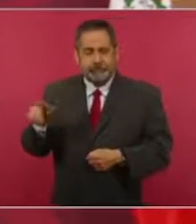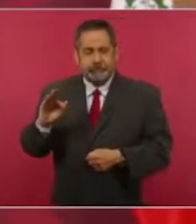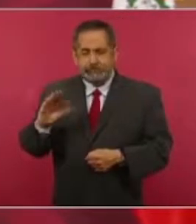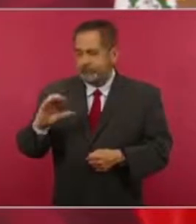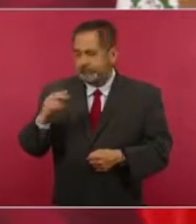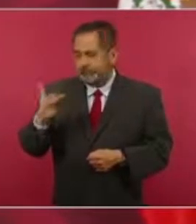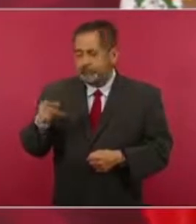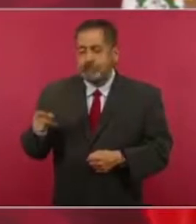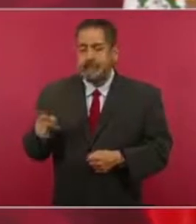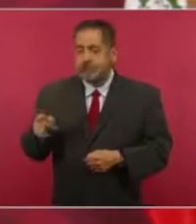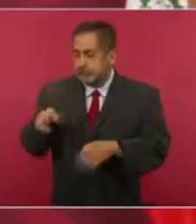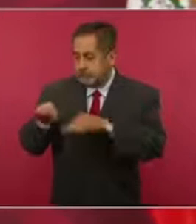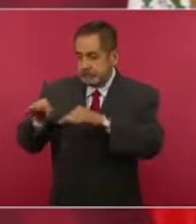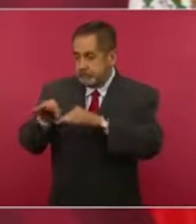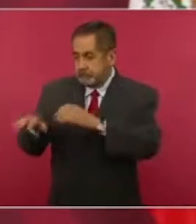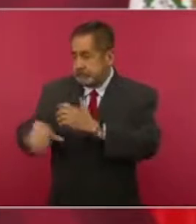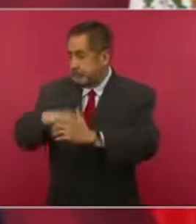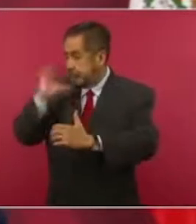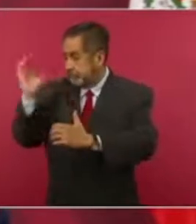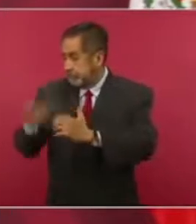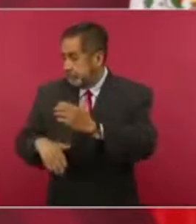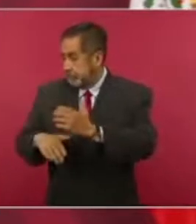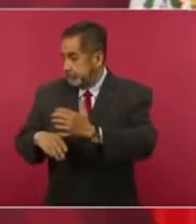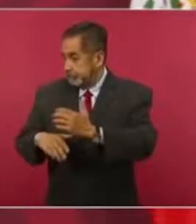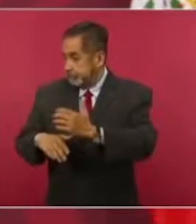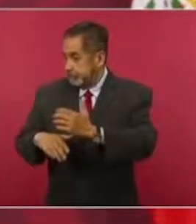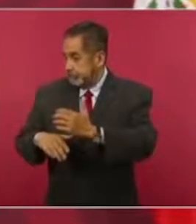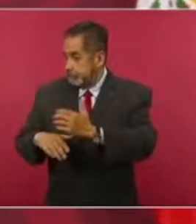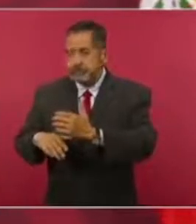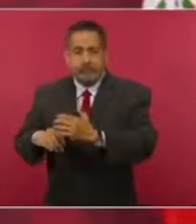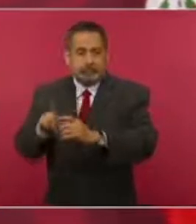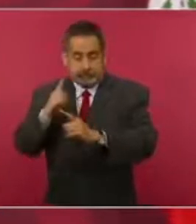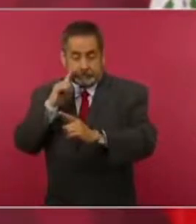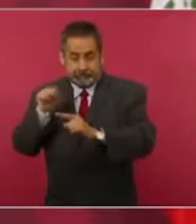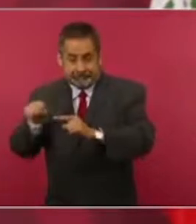y termina su mandato y se va a trabajar